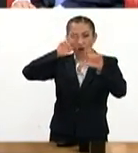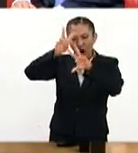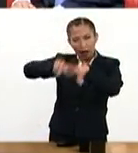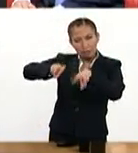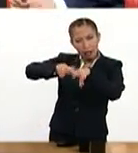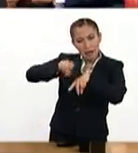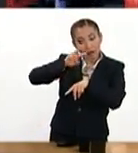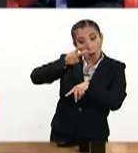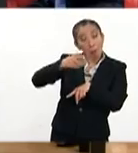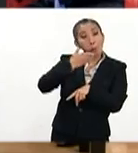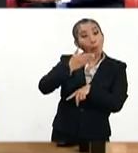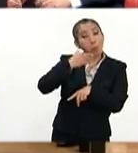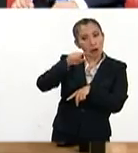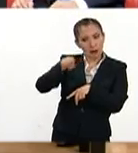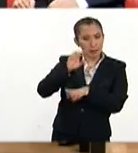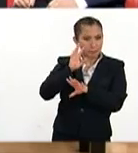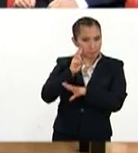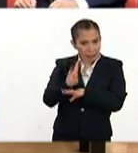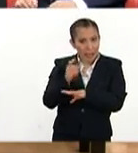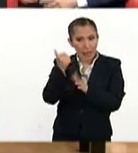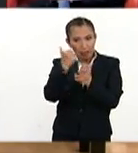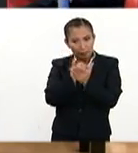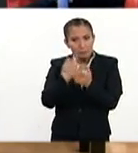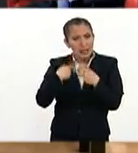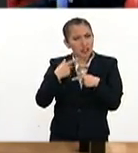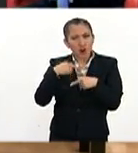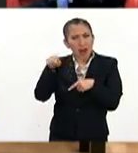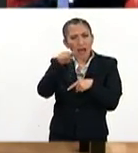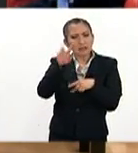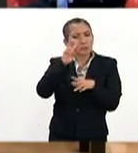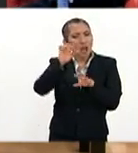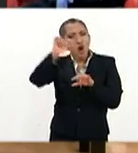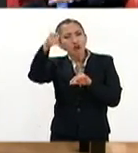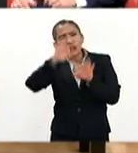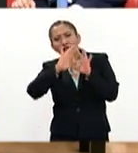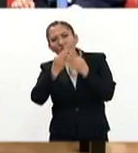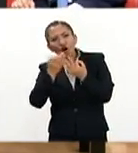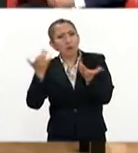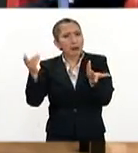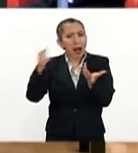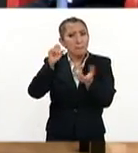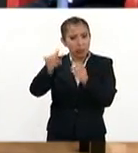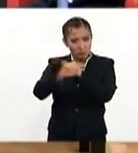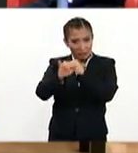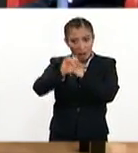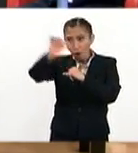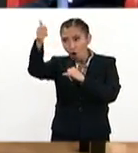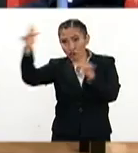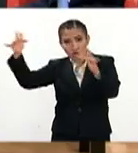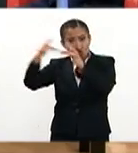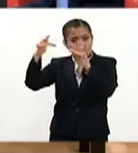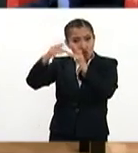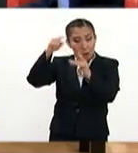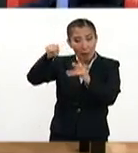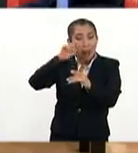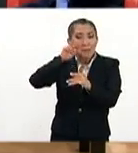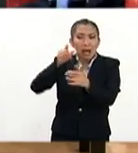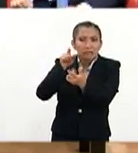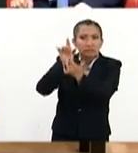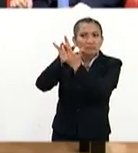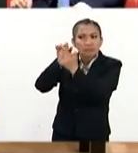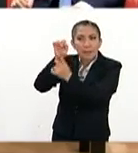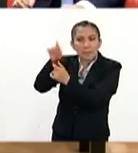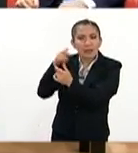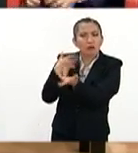analizando, obviamente la ciudadanía, y si ofrecen otras alternativas, además de esta plataforma, para que la ciudadanía se acerque y